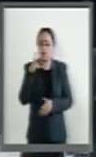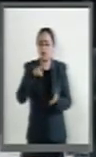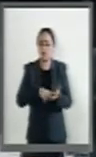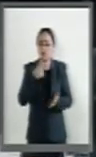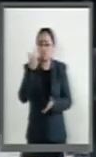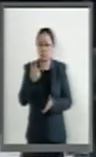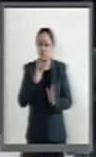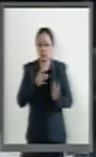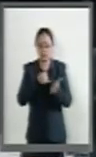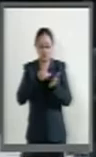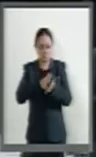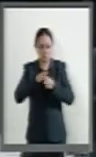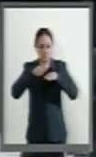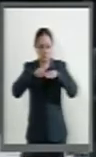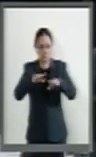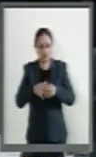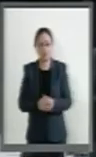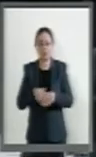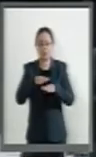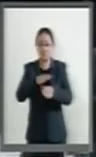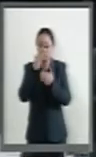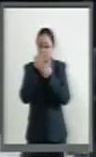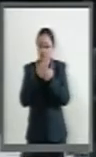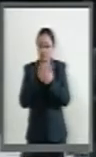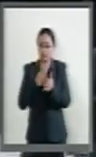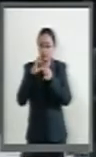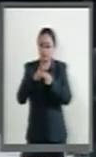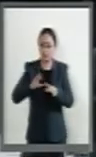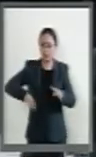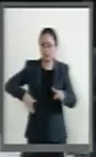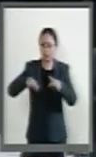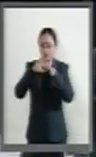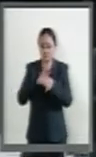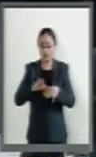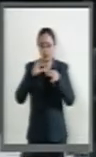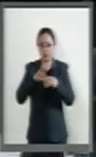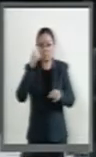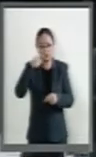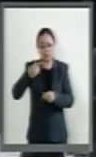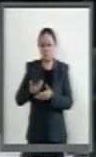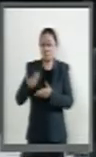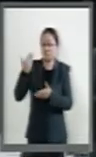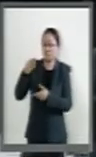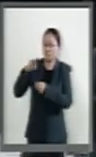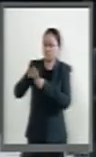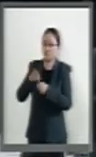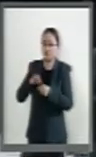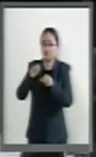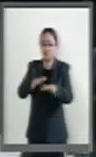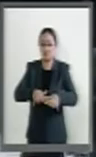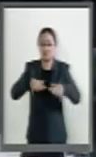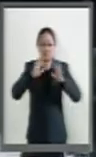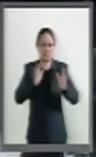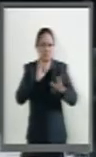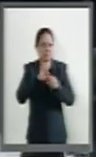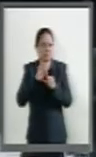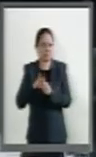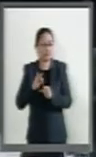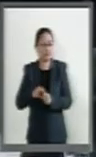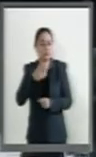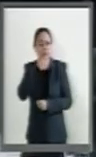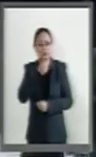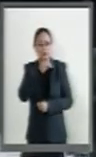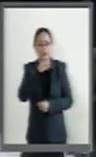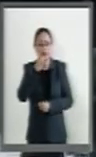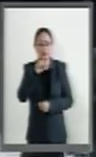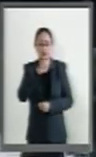1 de julio de 2008. Conforme a las disposiciones del decreto al que me he referido y a la elección que en su momento realizó este Pleno, los ciudadanos